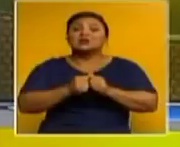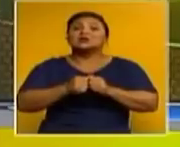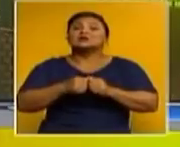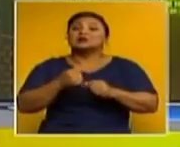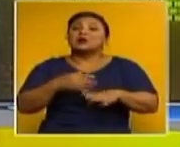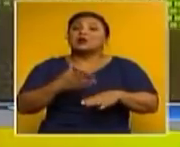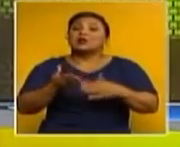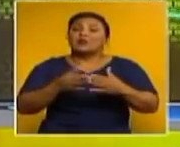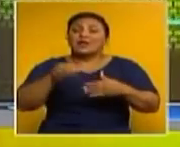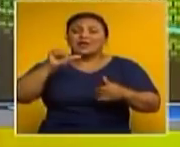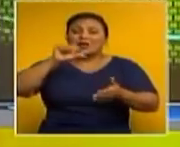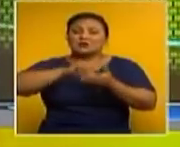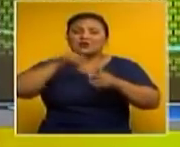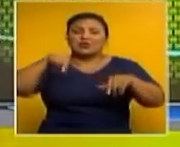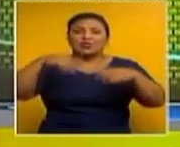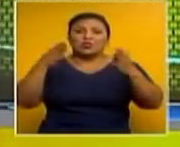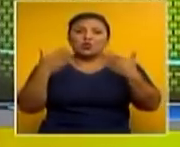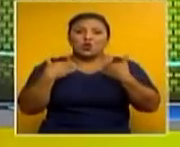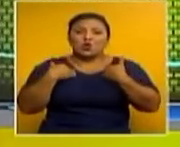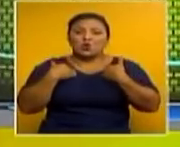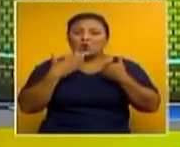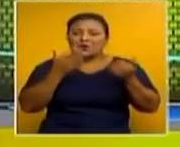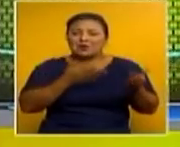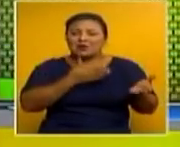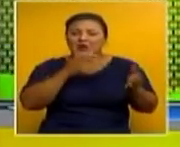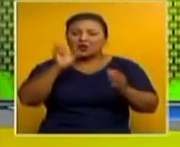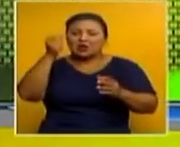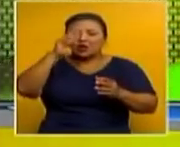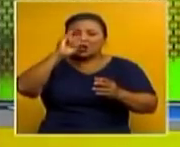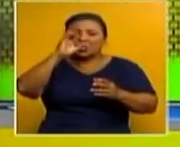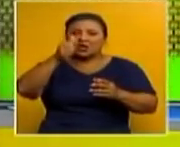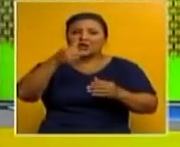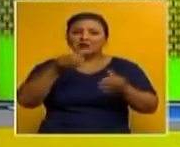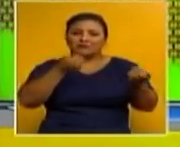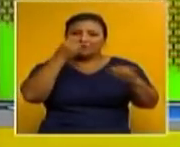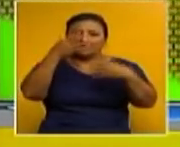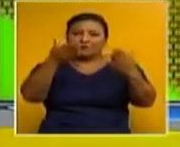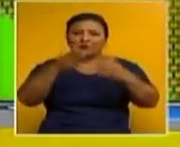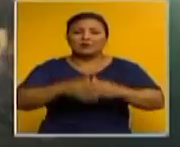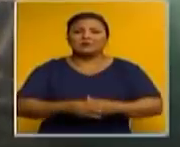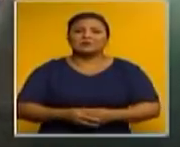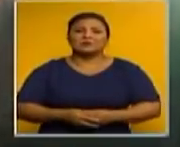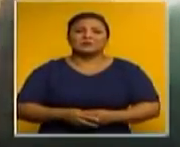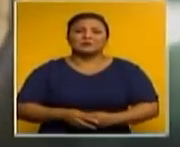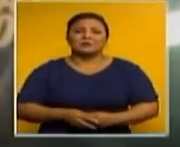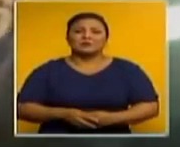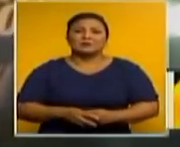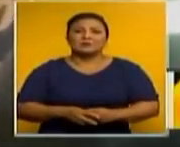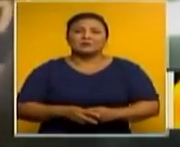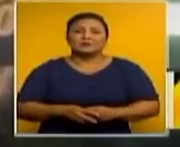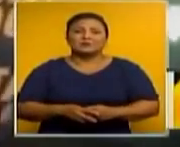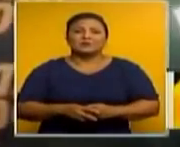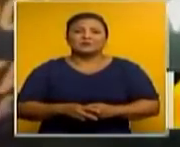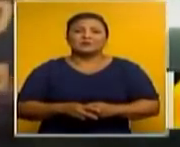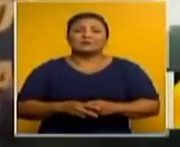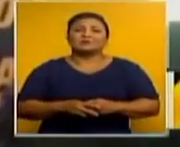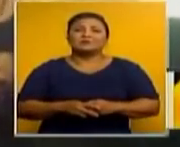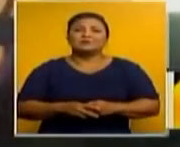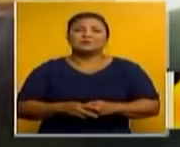referéndum aquí en la ciudad de Guayaquil. Cristian Barzallo nos tiene un informe sobre esto. Interior,